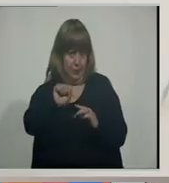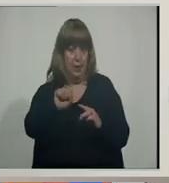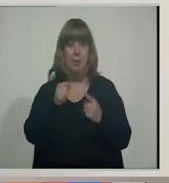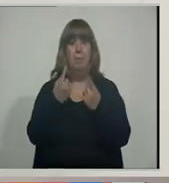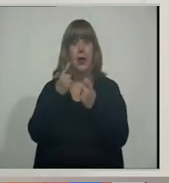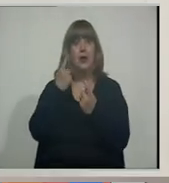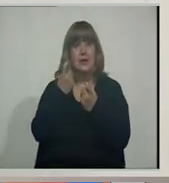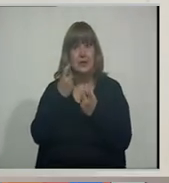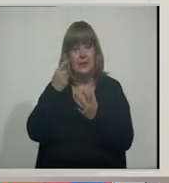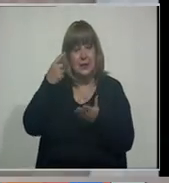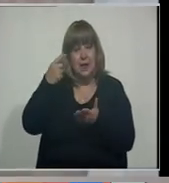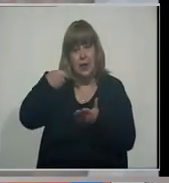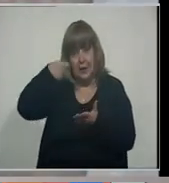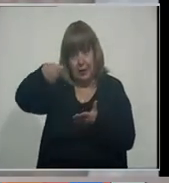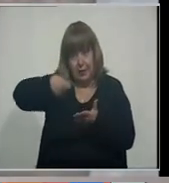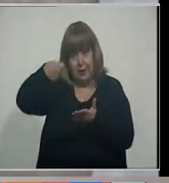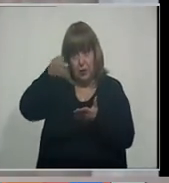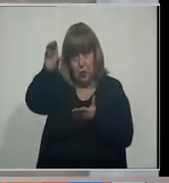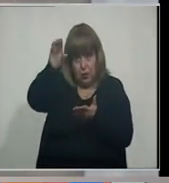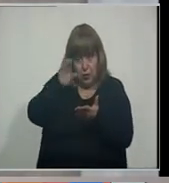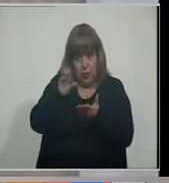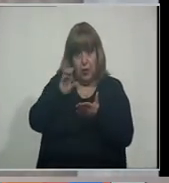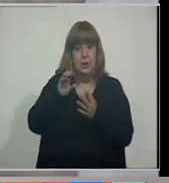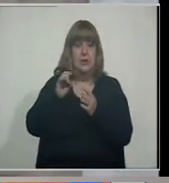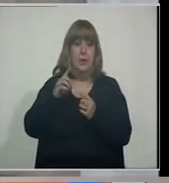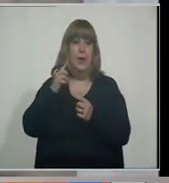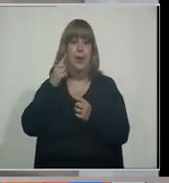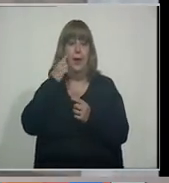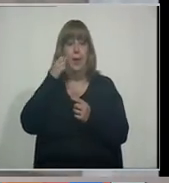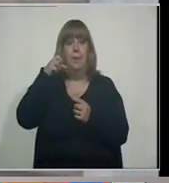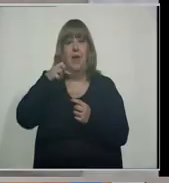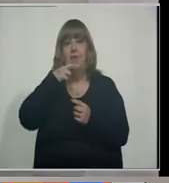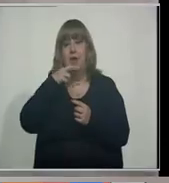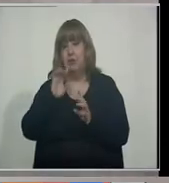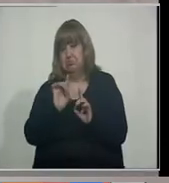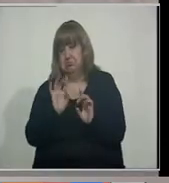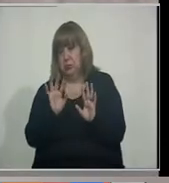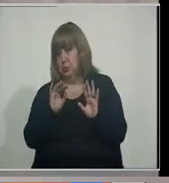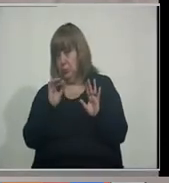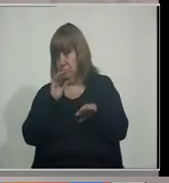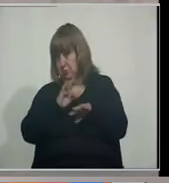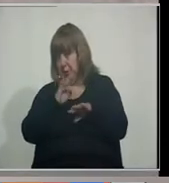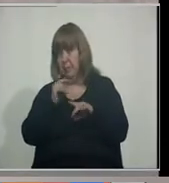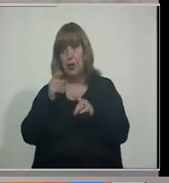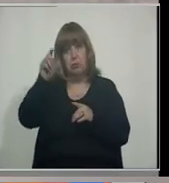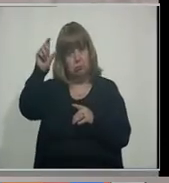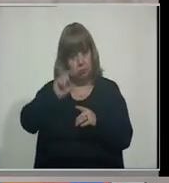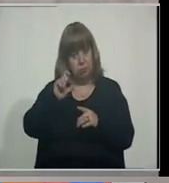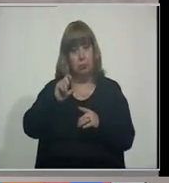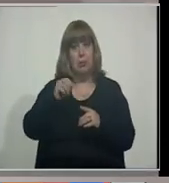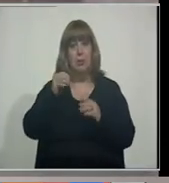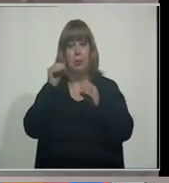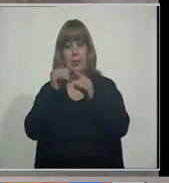necesitan de un crédito, y ahí, si bien el IPB no aporta financiamiento, usa toda la estructura, es decir, la gente recibe ese crédito y a través de un